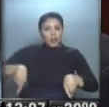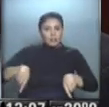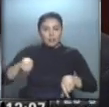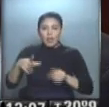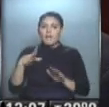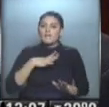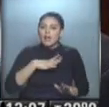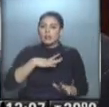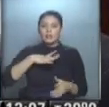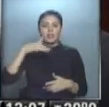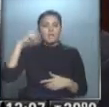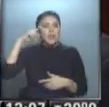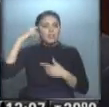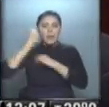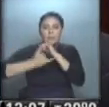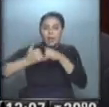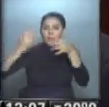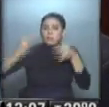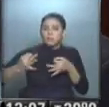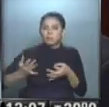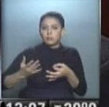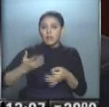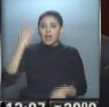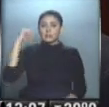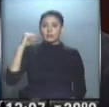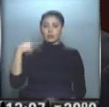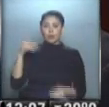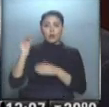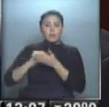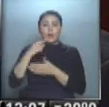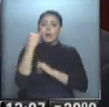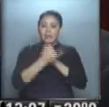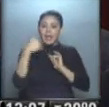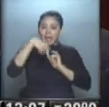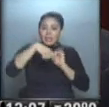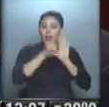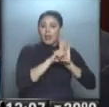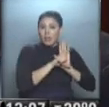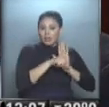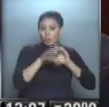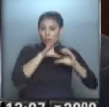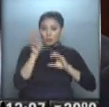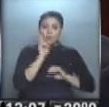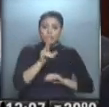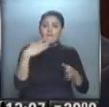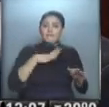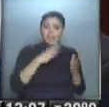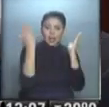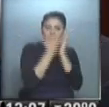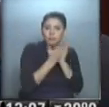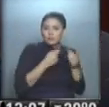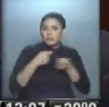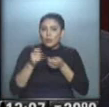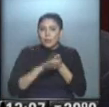falta total de razonabilidad de eso. Lo que explica recién el doctor Casino, en el sentido de que esta ley no ha sido precedida de estudios de mercado, es